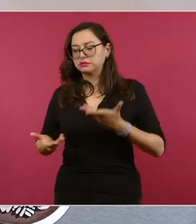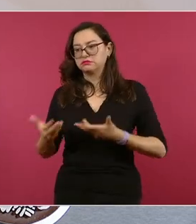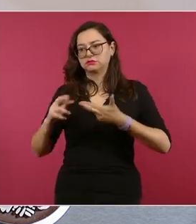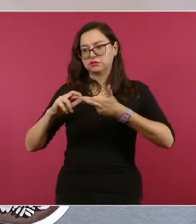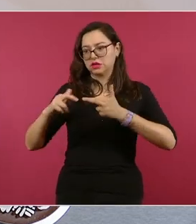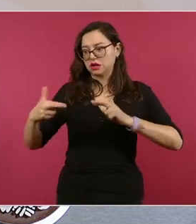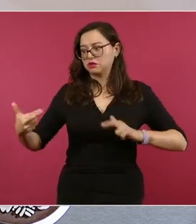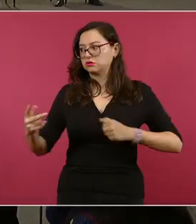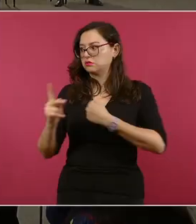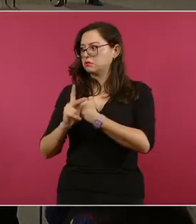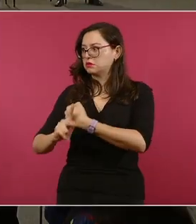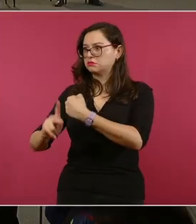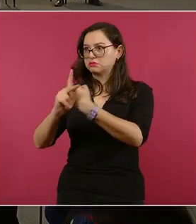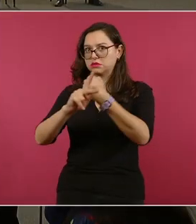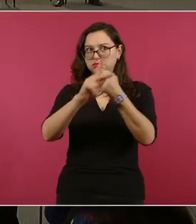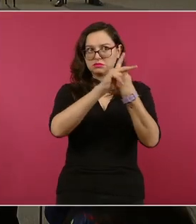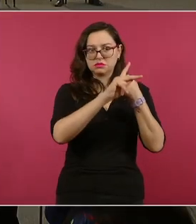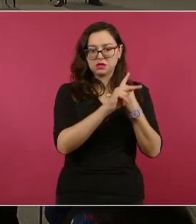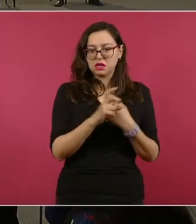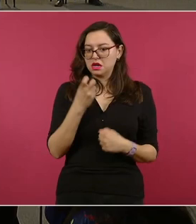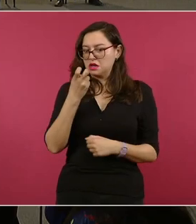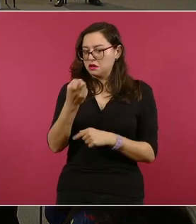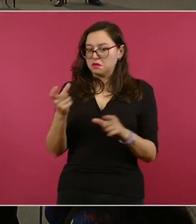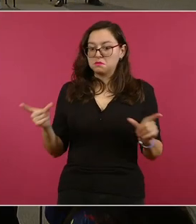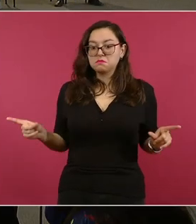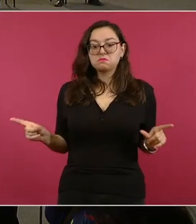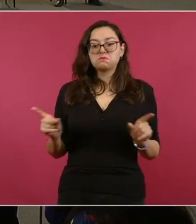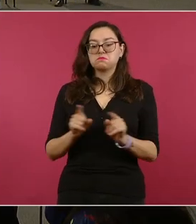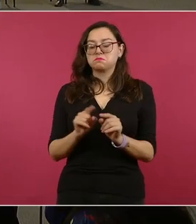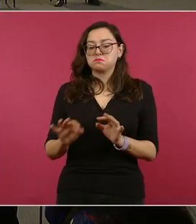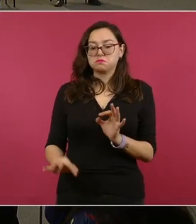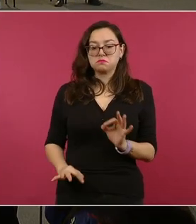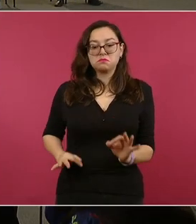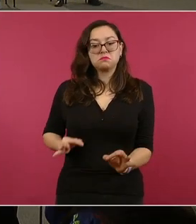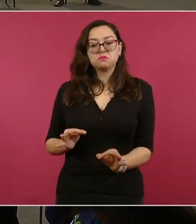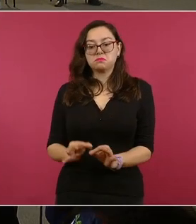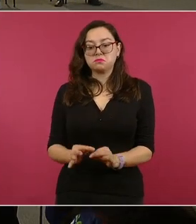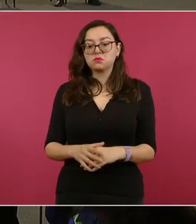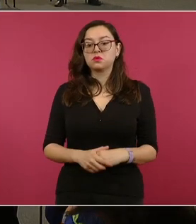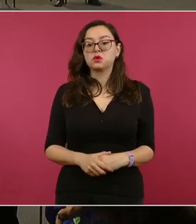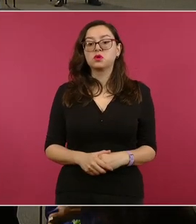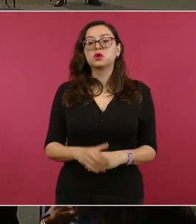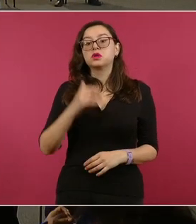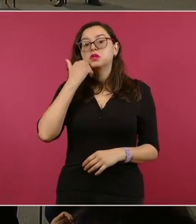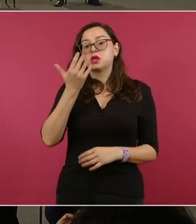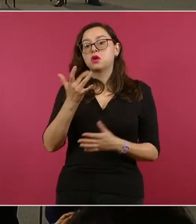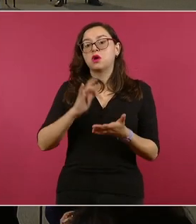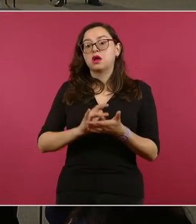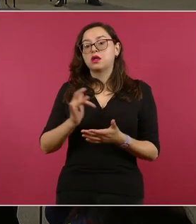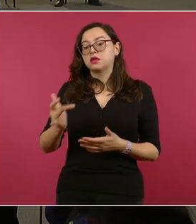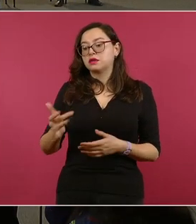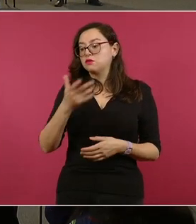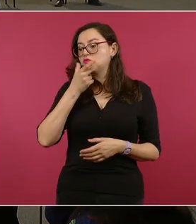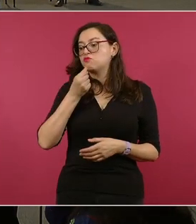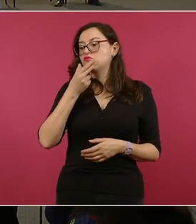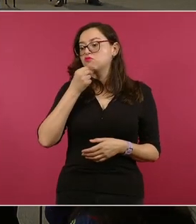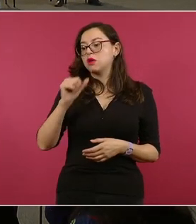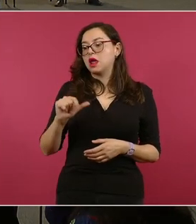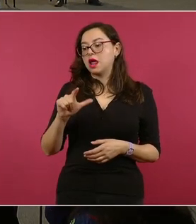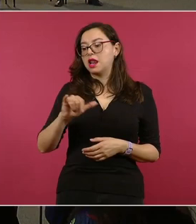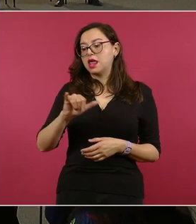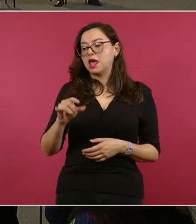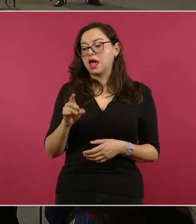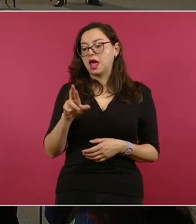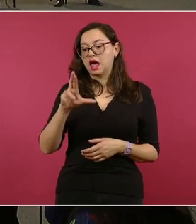relaciones entre las naciones. Eso sería cuanto, señor presidente. Yo quiero agradecer a Alejandro Celorio, nuestro consultor jurídico, y al